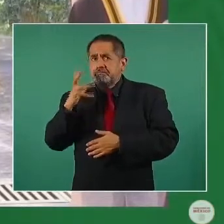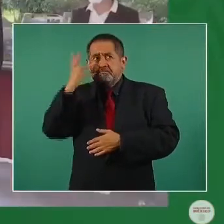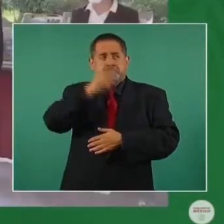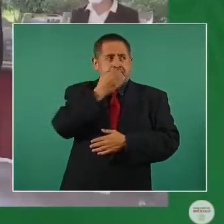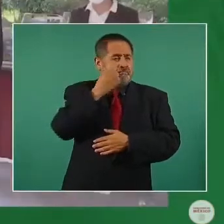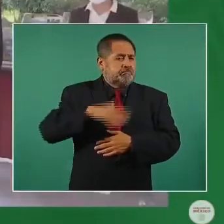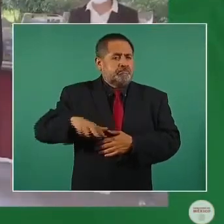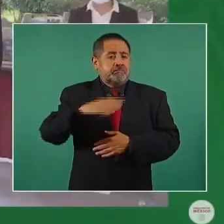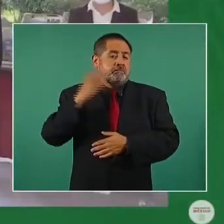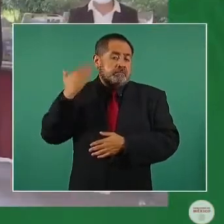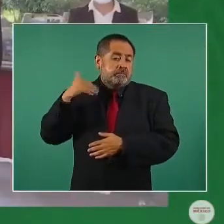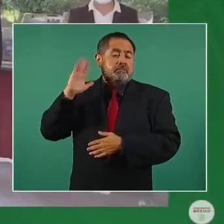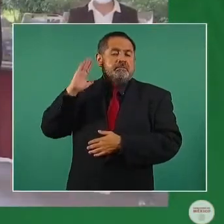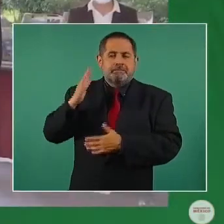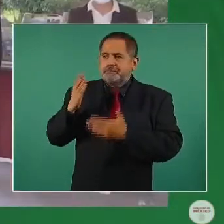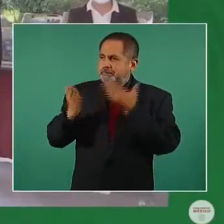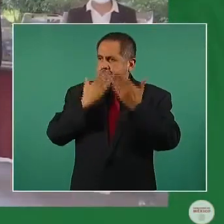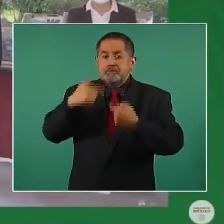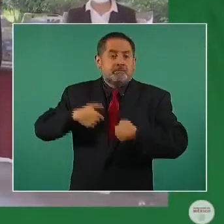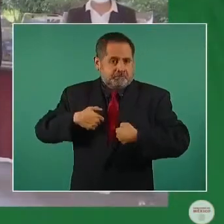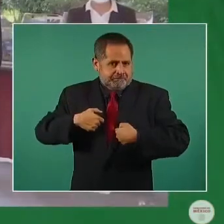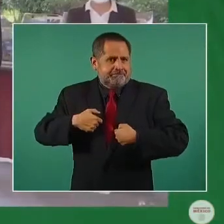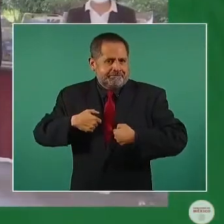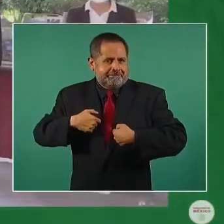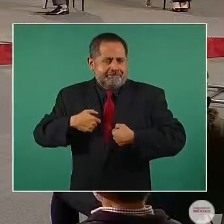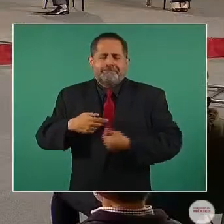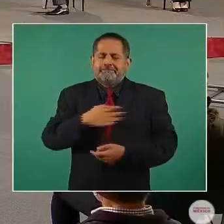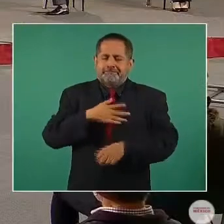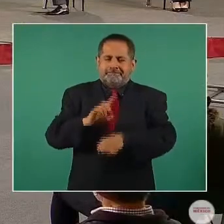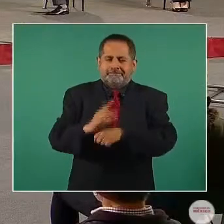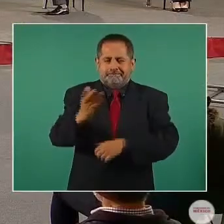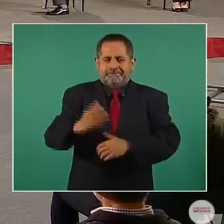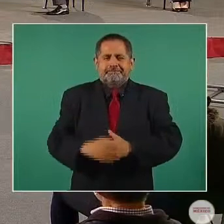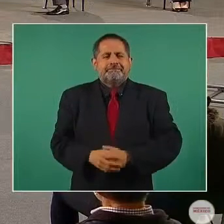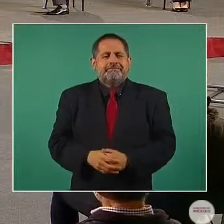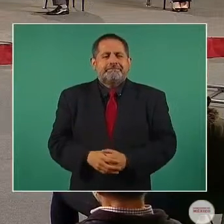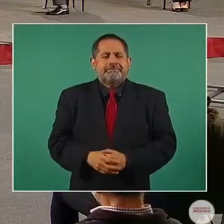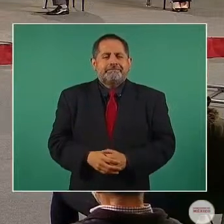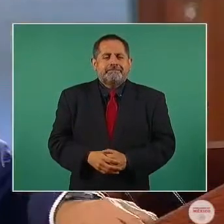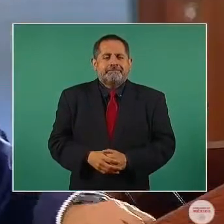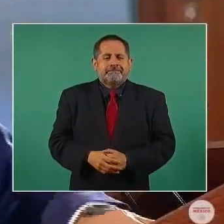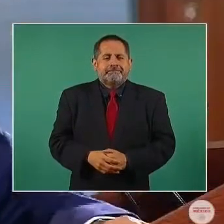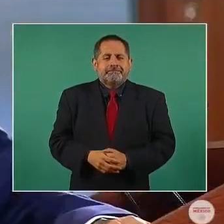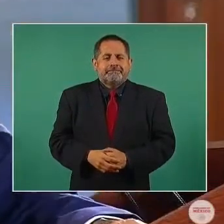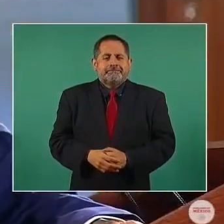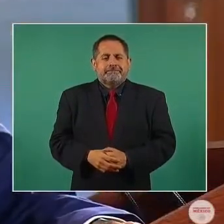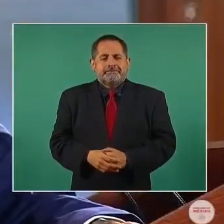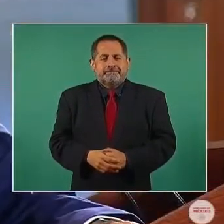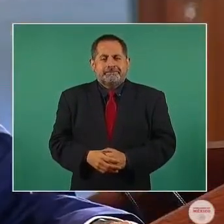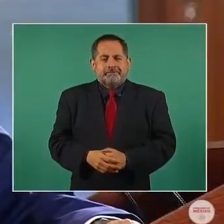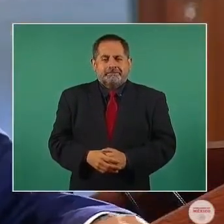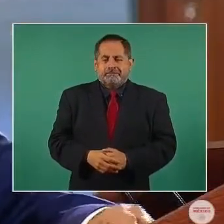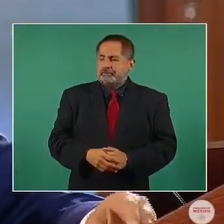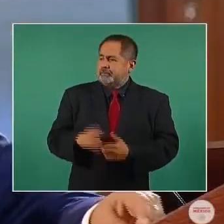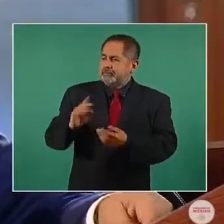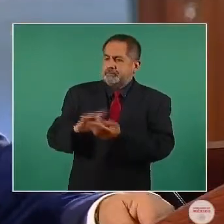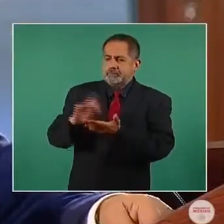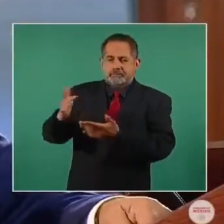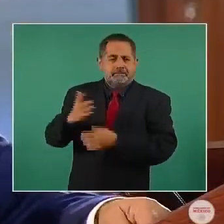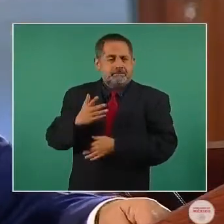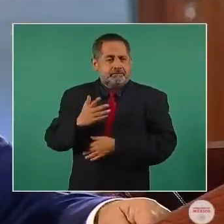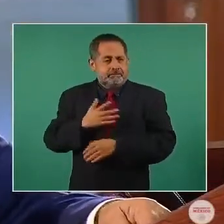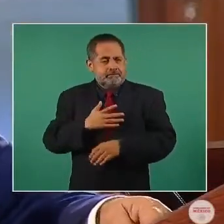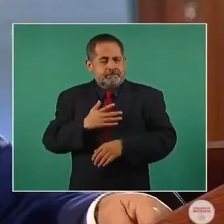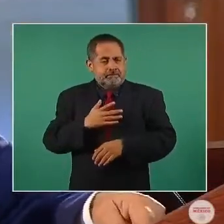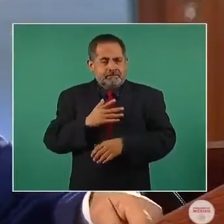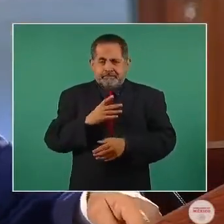donde estudió un servidor. Buen día. Bueno, pues muchas gracias, maestra Delfina Cuitláhuac.